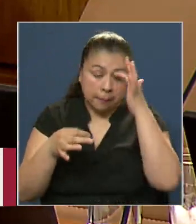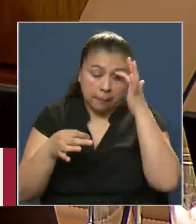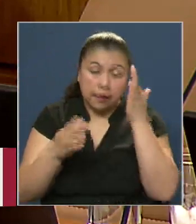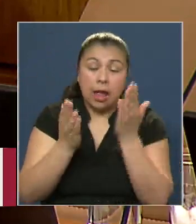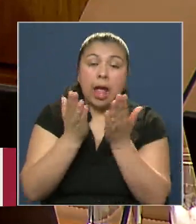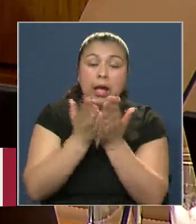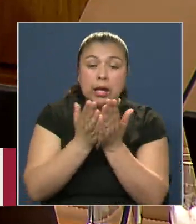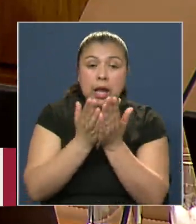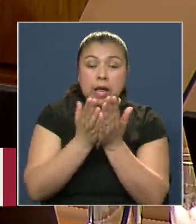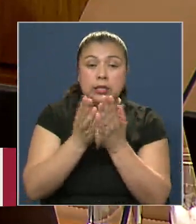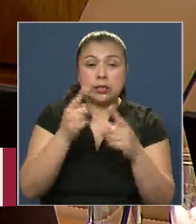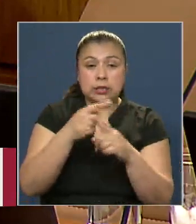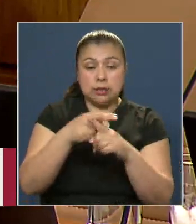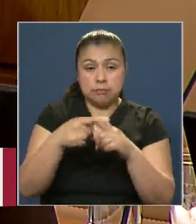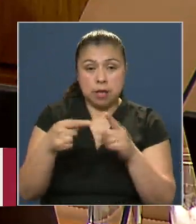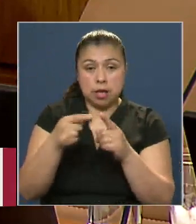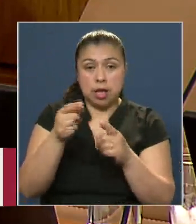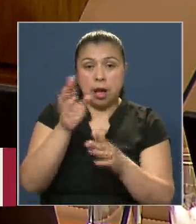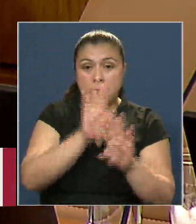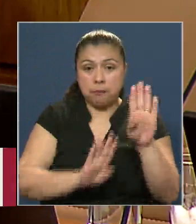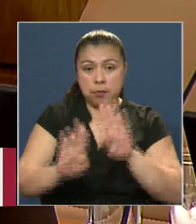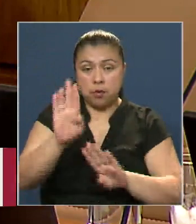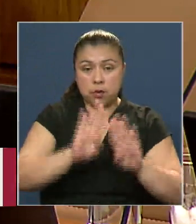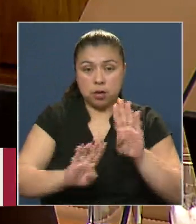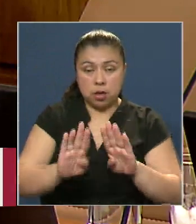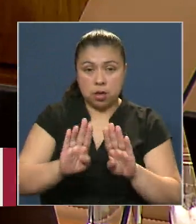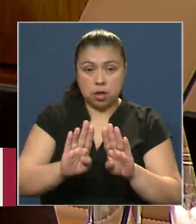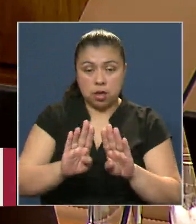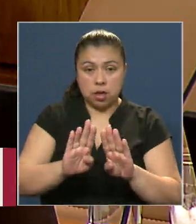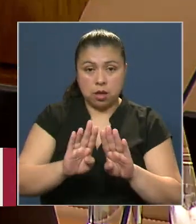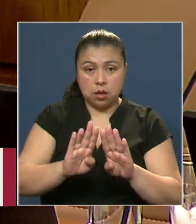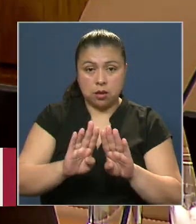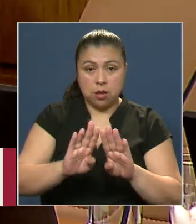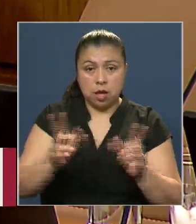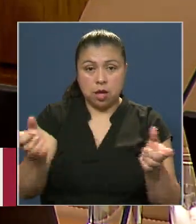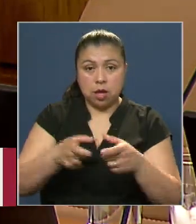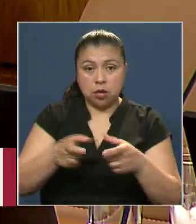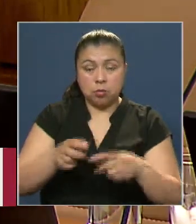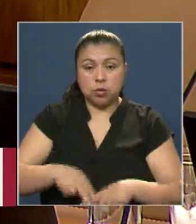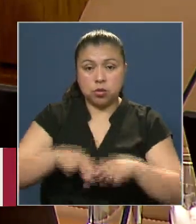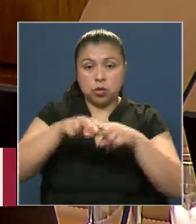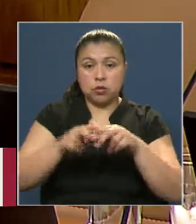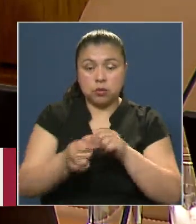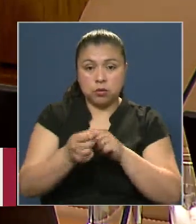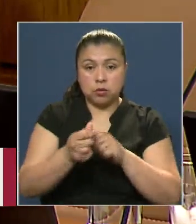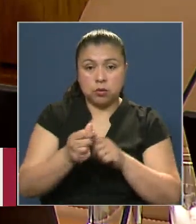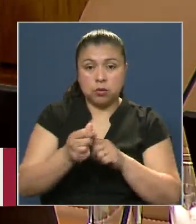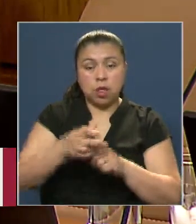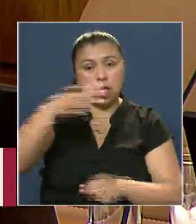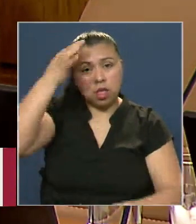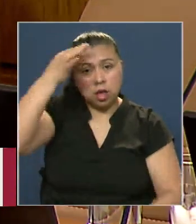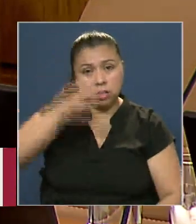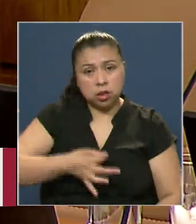clase media protegida, y la Comisión de Hacienda decidió